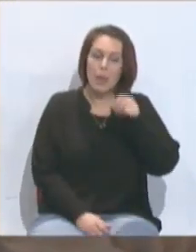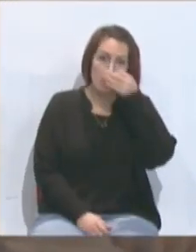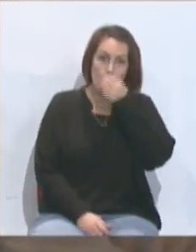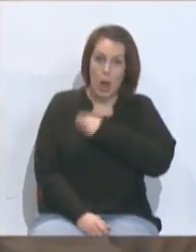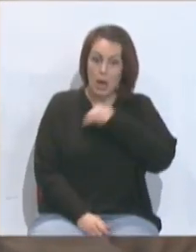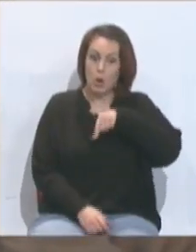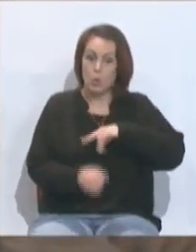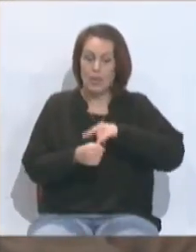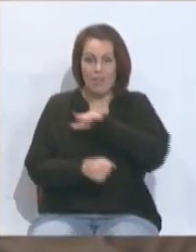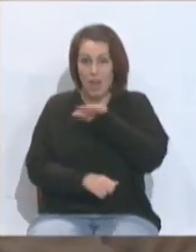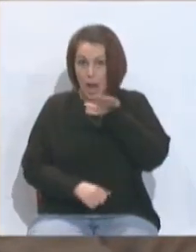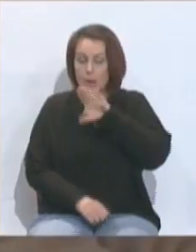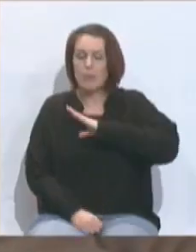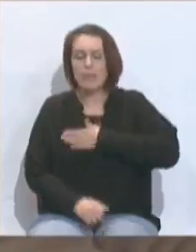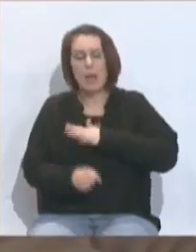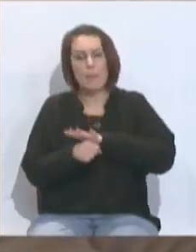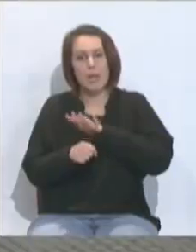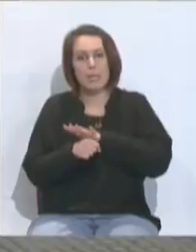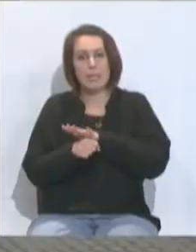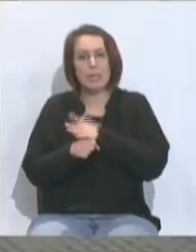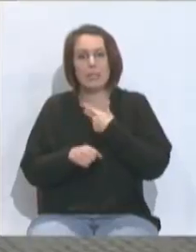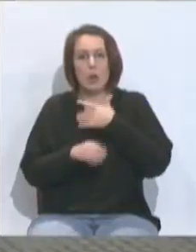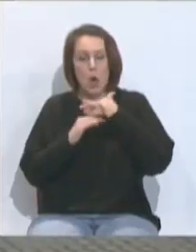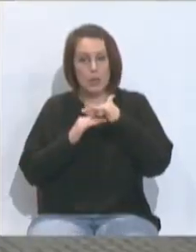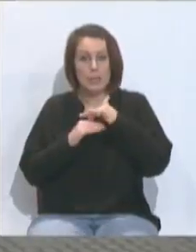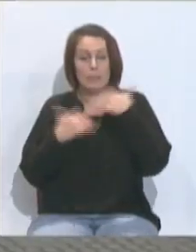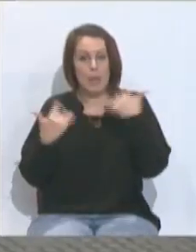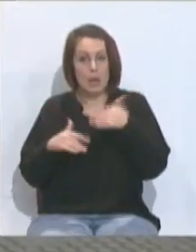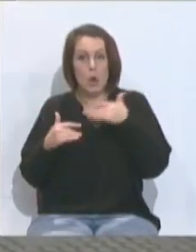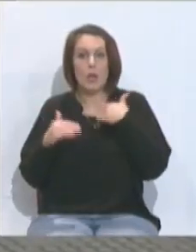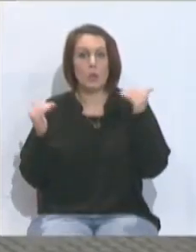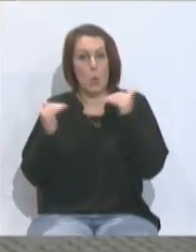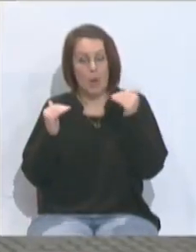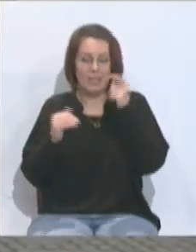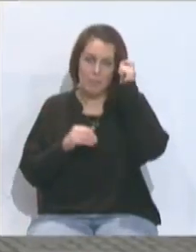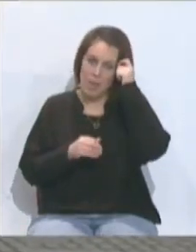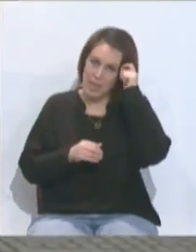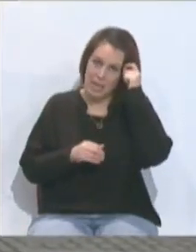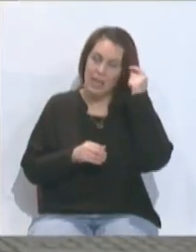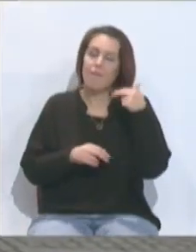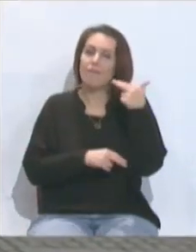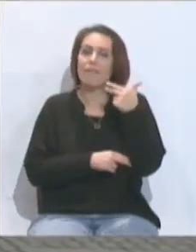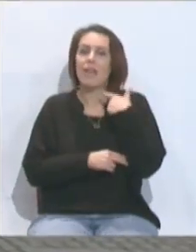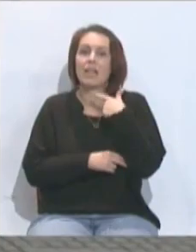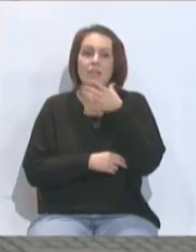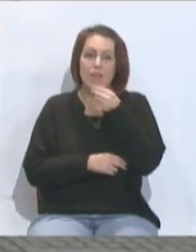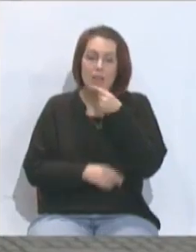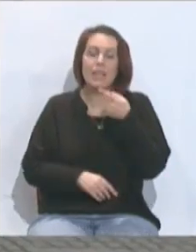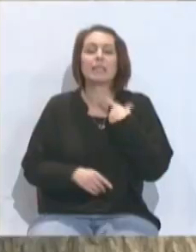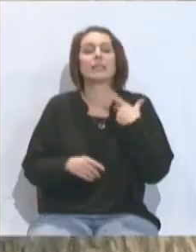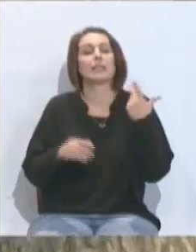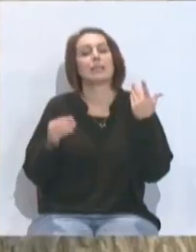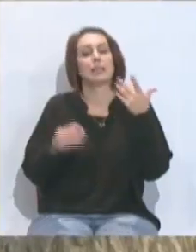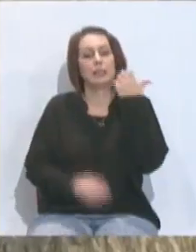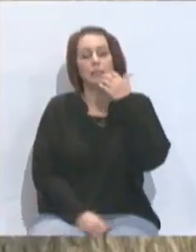hoy lunes en Vejer, mañana martes en Conil, el miércoles, el jueves en Medina Sidonia, el viernes en Barbate y sábado y